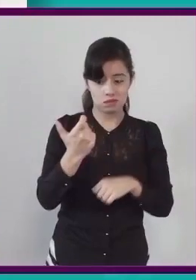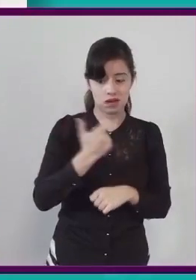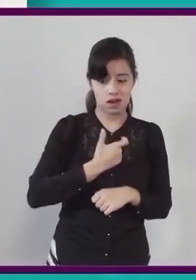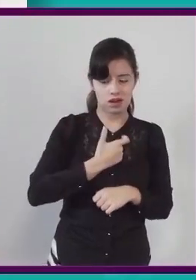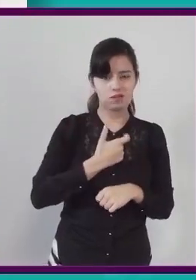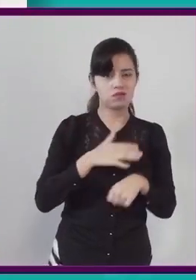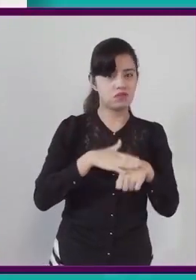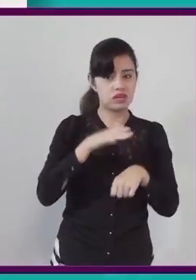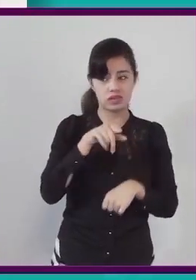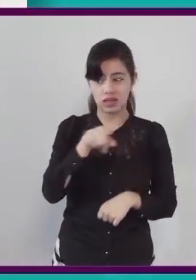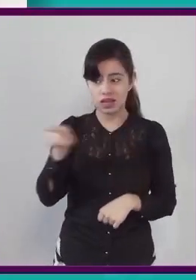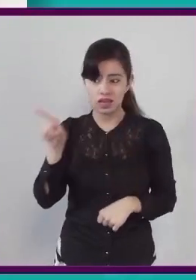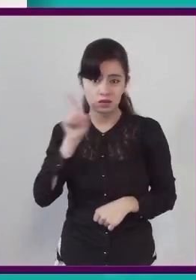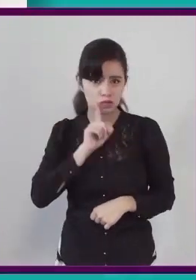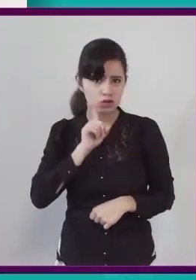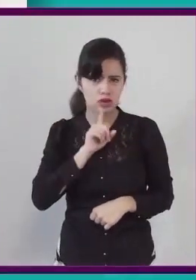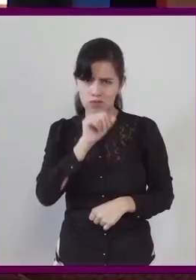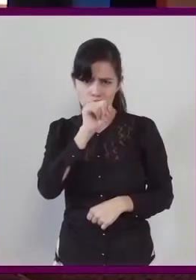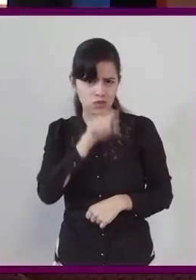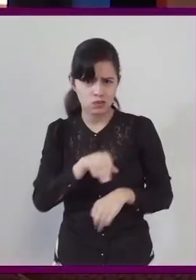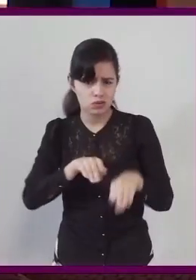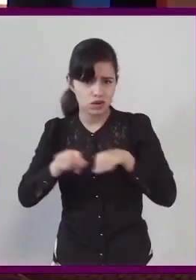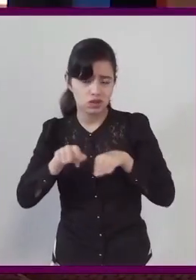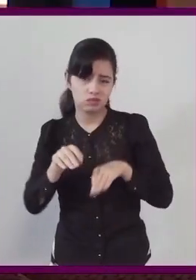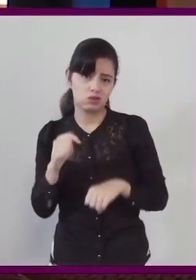que tienen la misma habilidad que yo, ¿no?